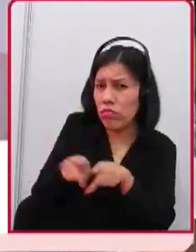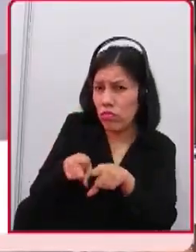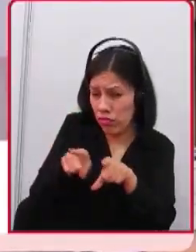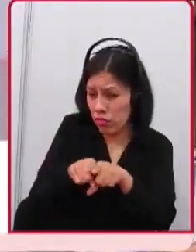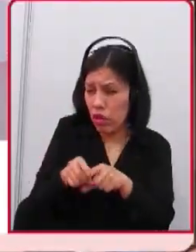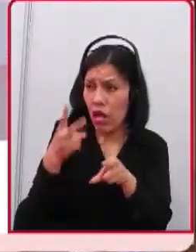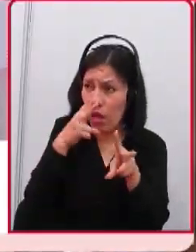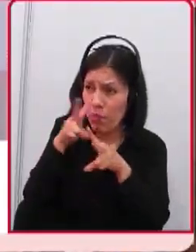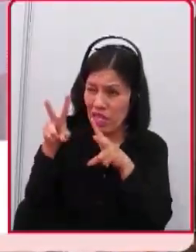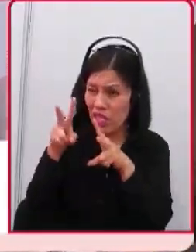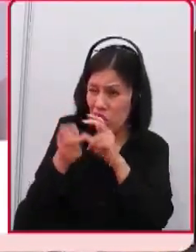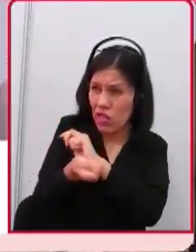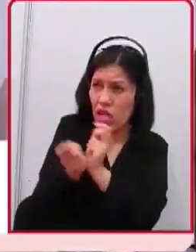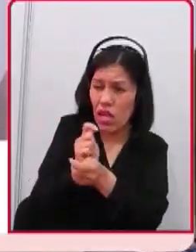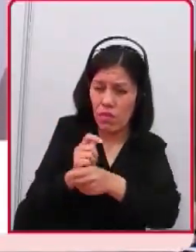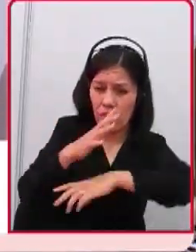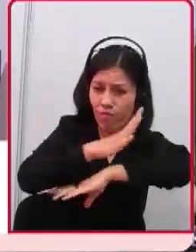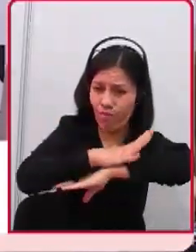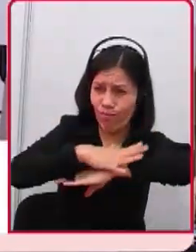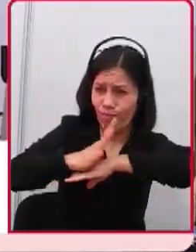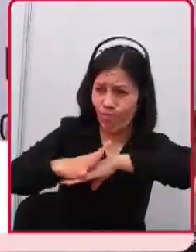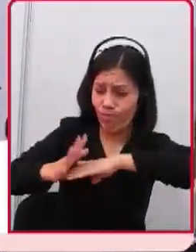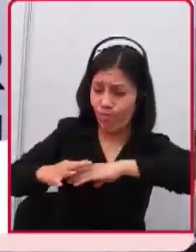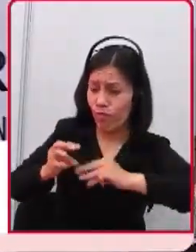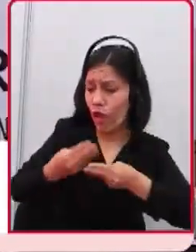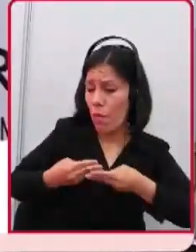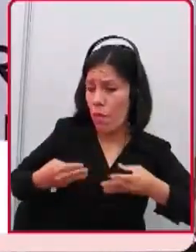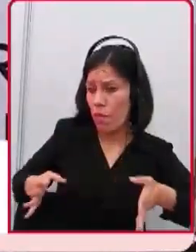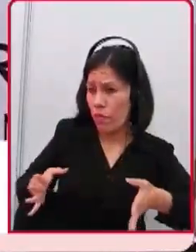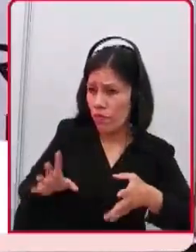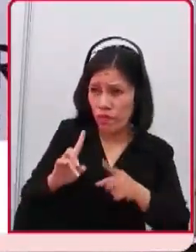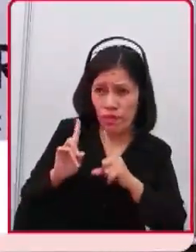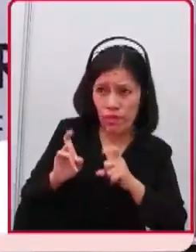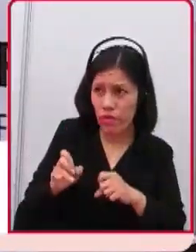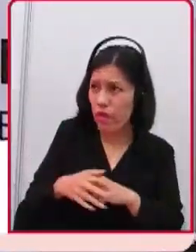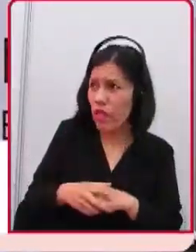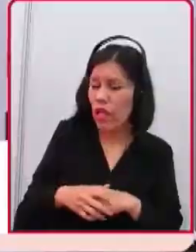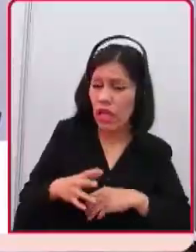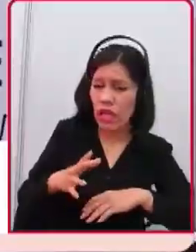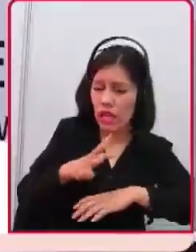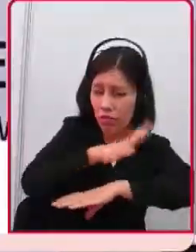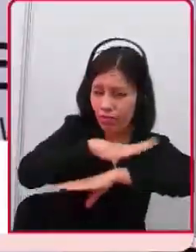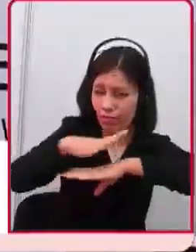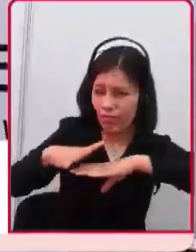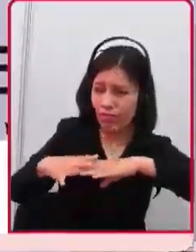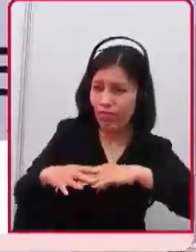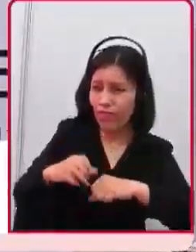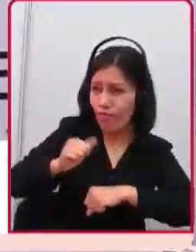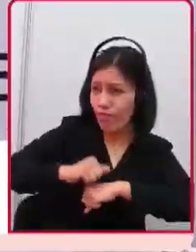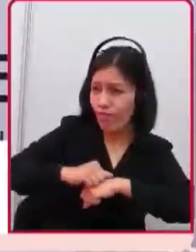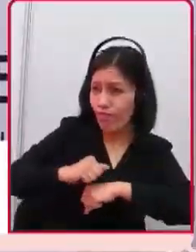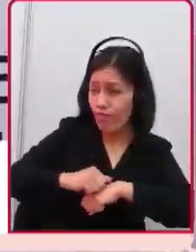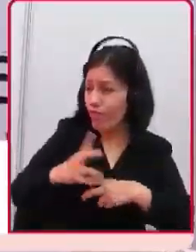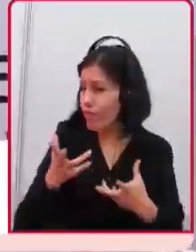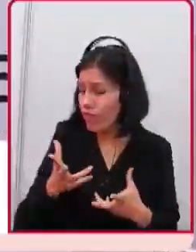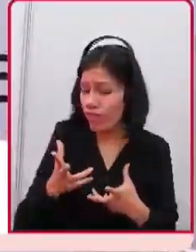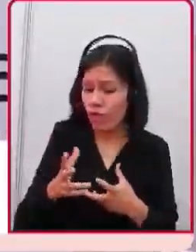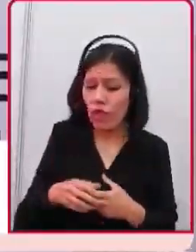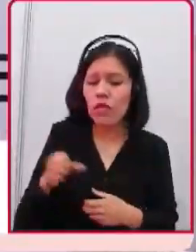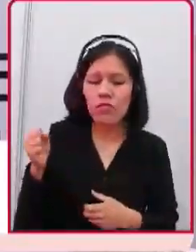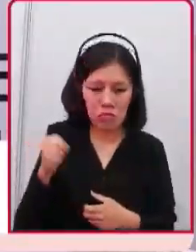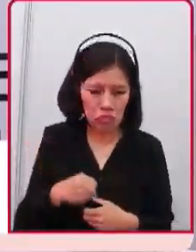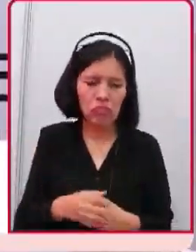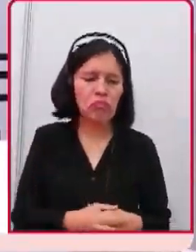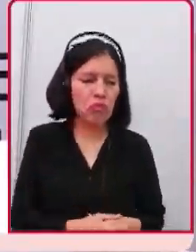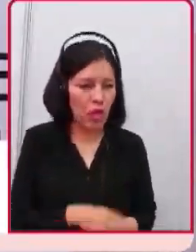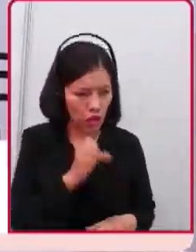en la textura de los minerales? Sí, la textura de la roca, perdón. Sí. O de las alteraciones. Sí, hay